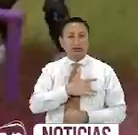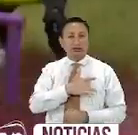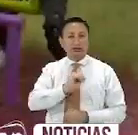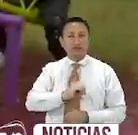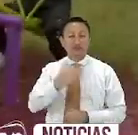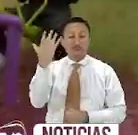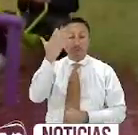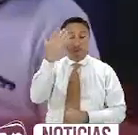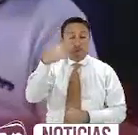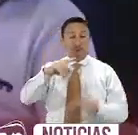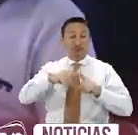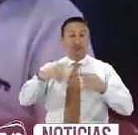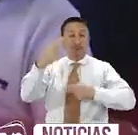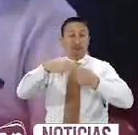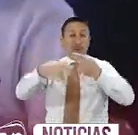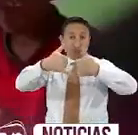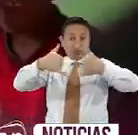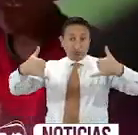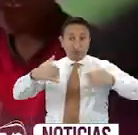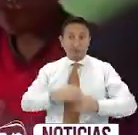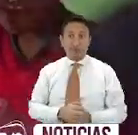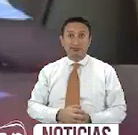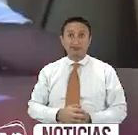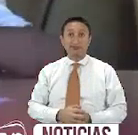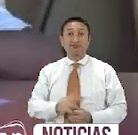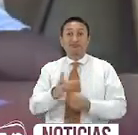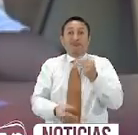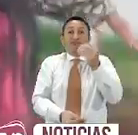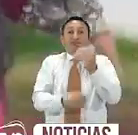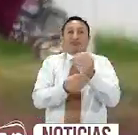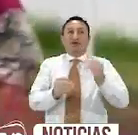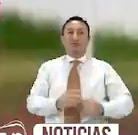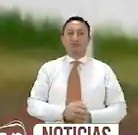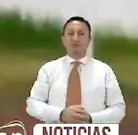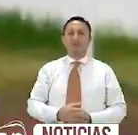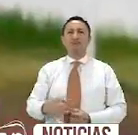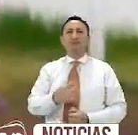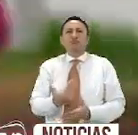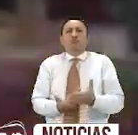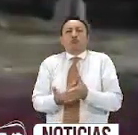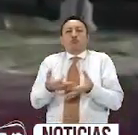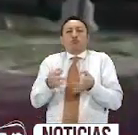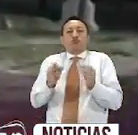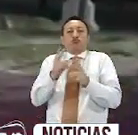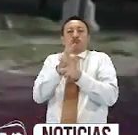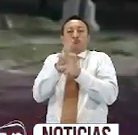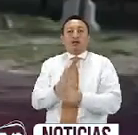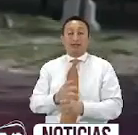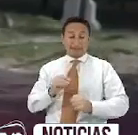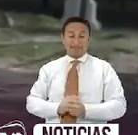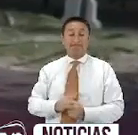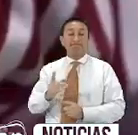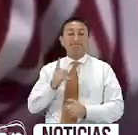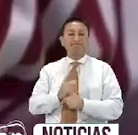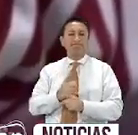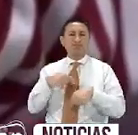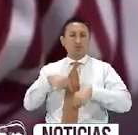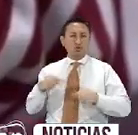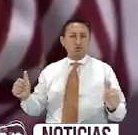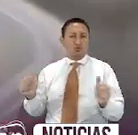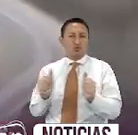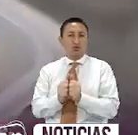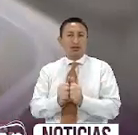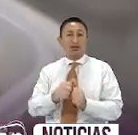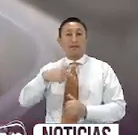las pantallas de los centros comerciales, pero además buscarán mecanismos de protección. Por ello trabajan de la mano con